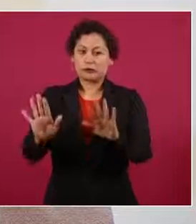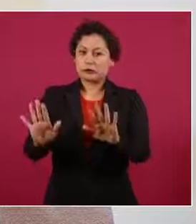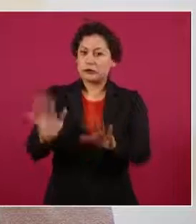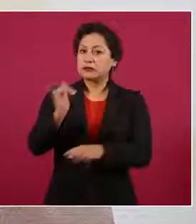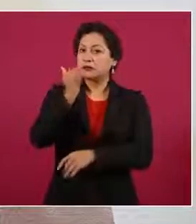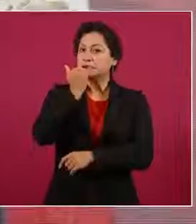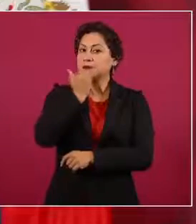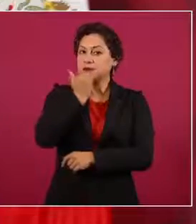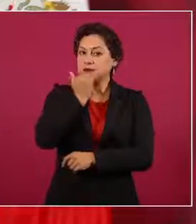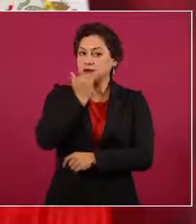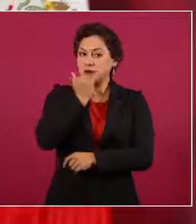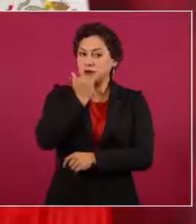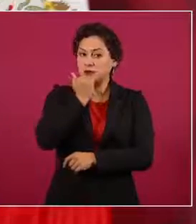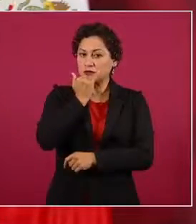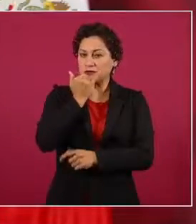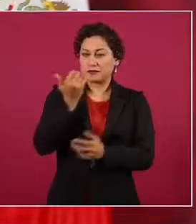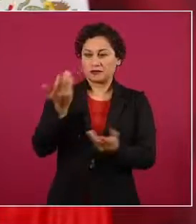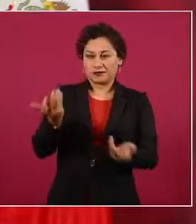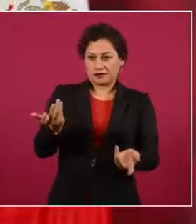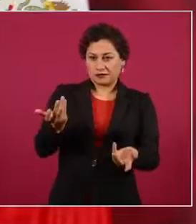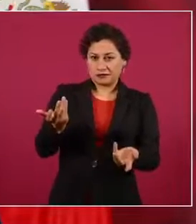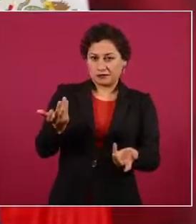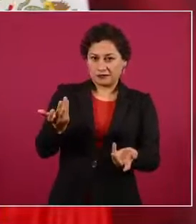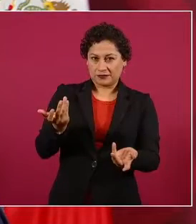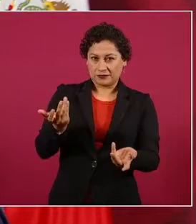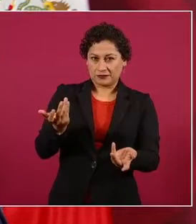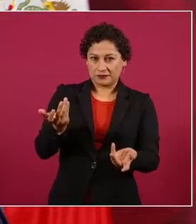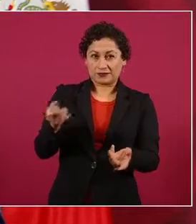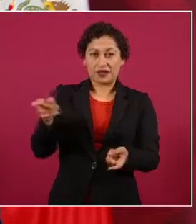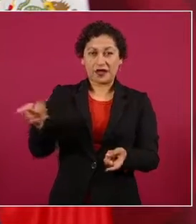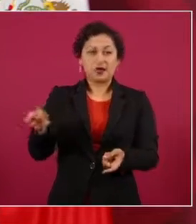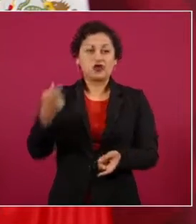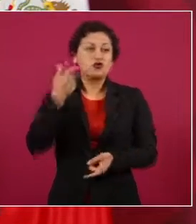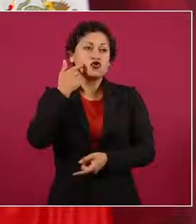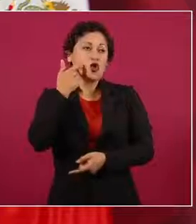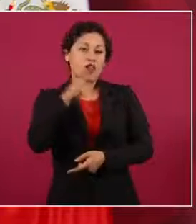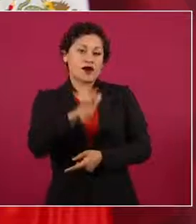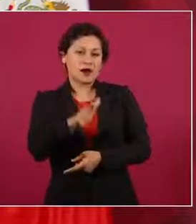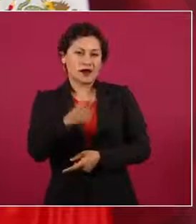a destruir, yo sí puedo